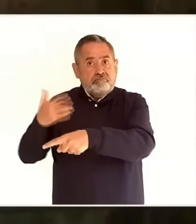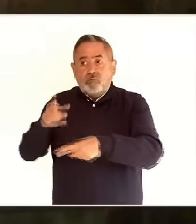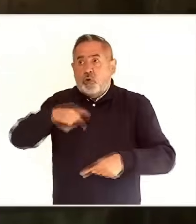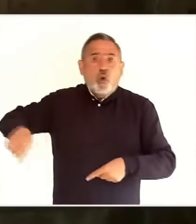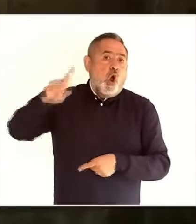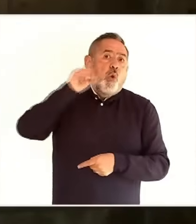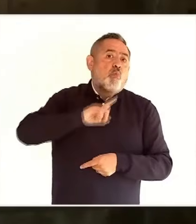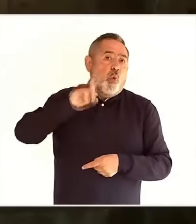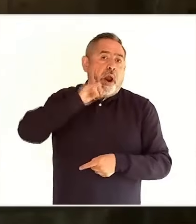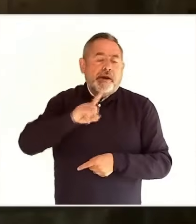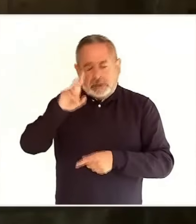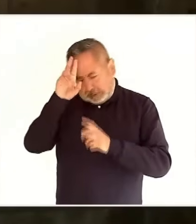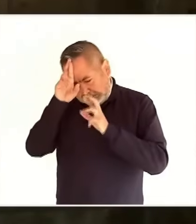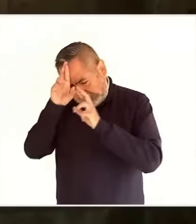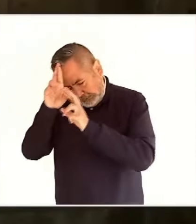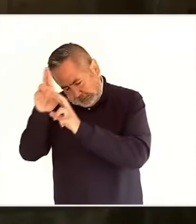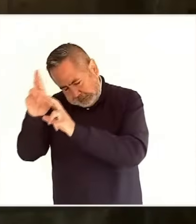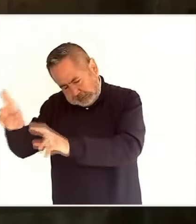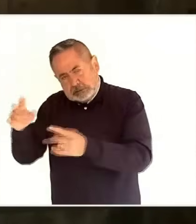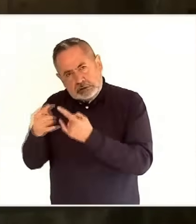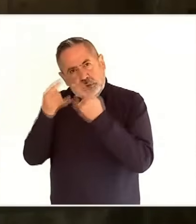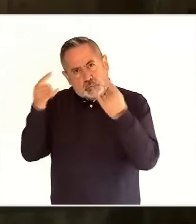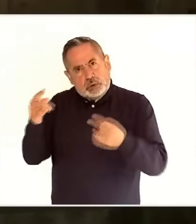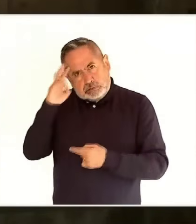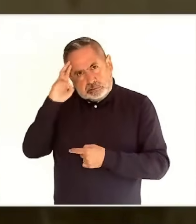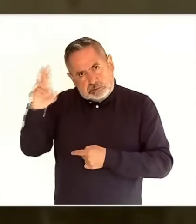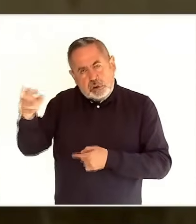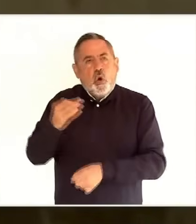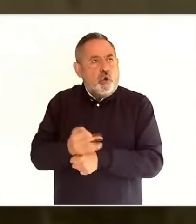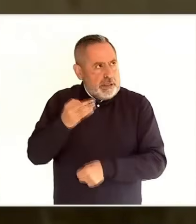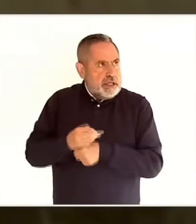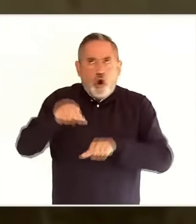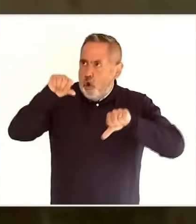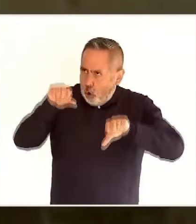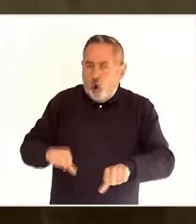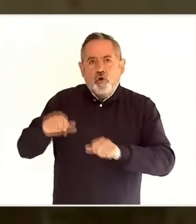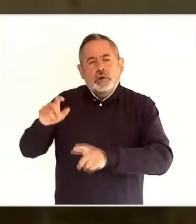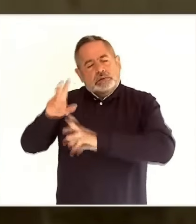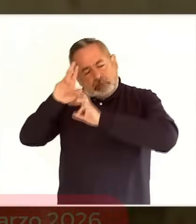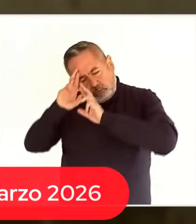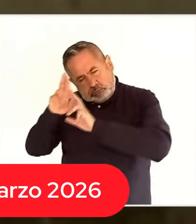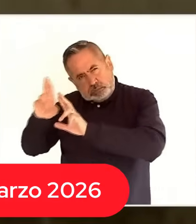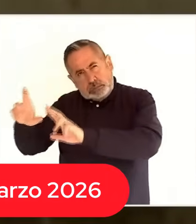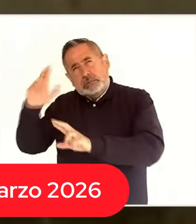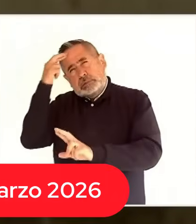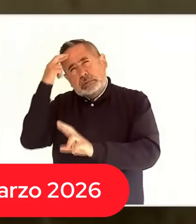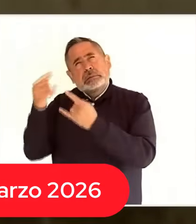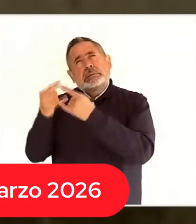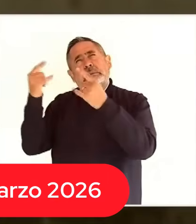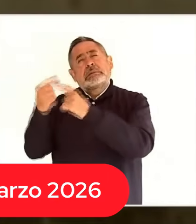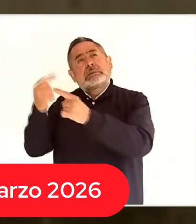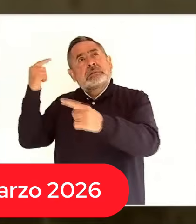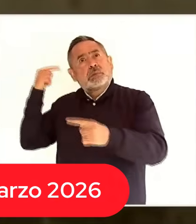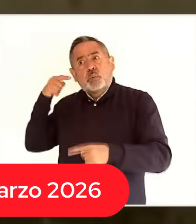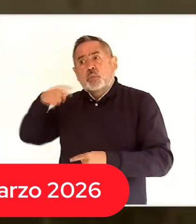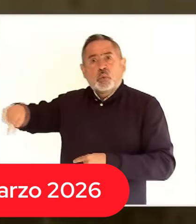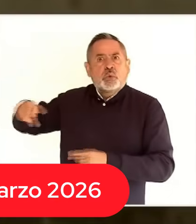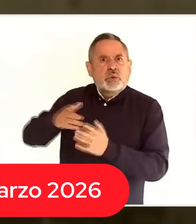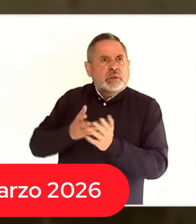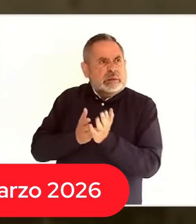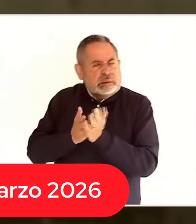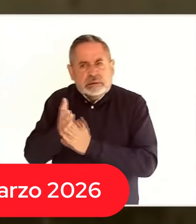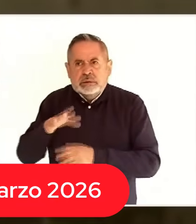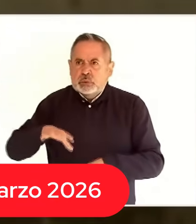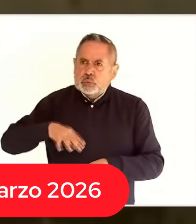es también un acto de justicia en el presente. Es admitir que la lealtad, el coraje y